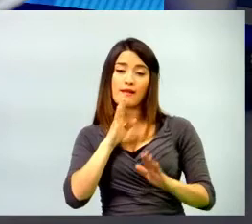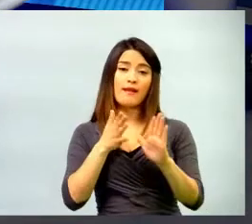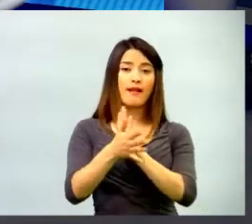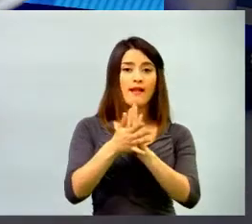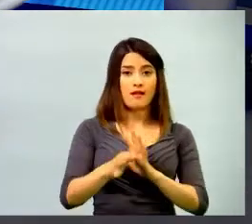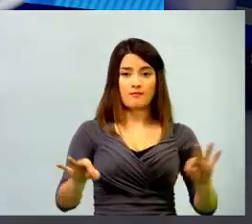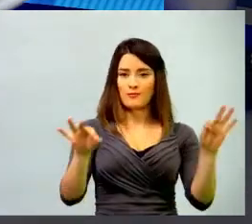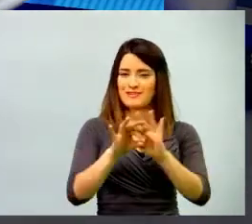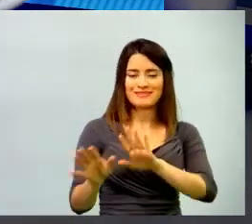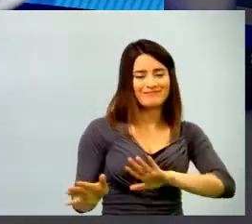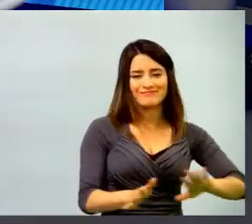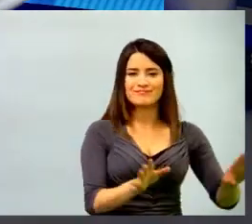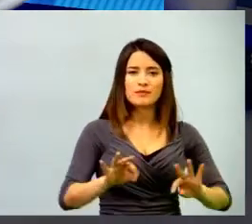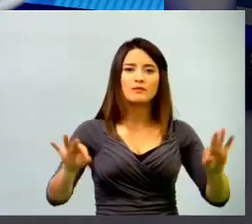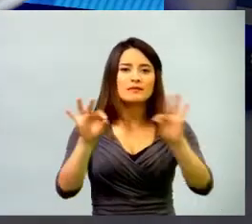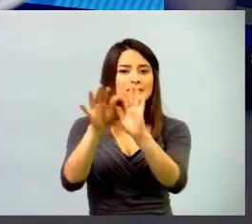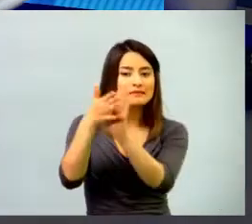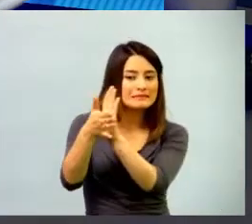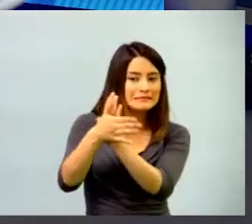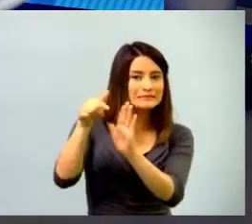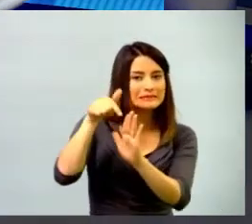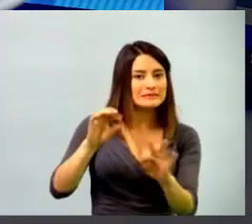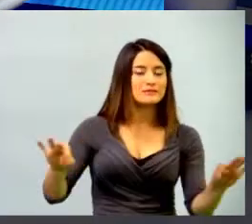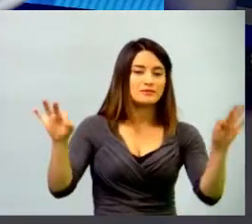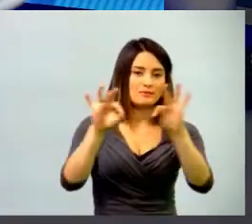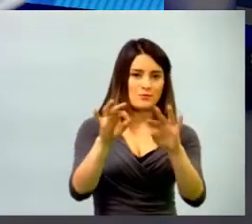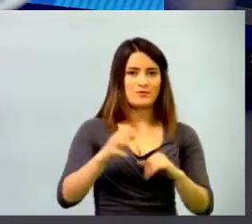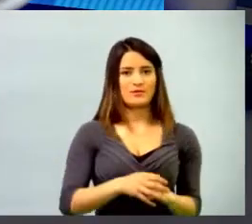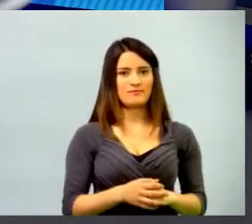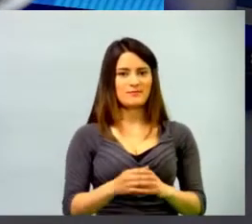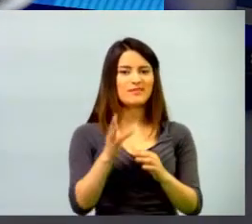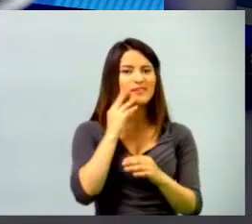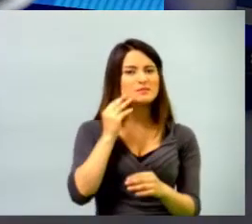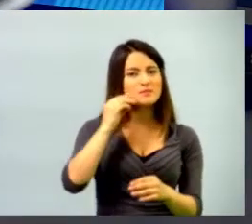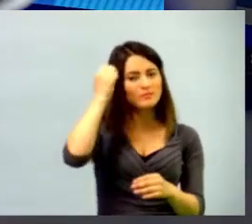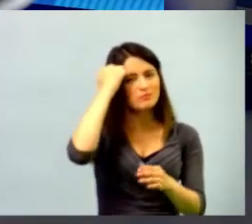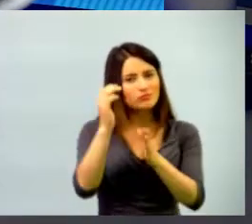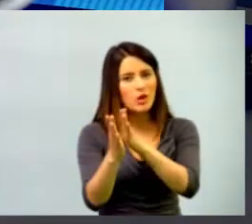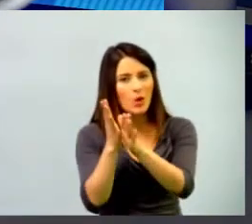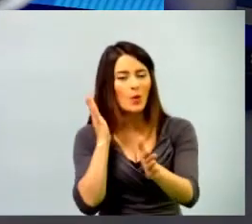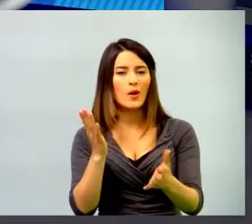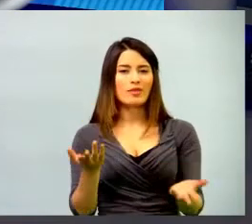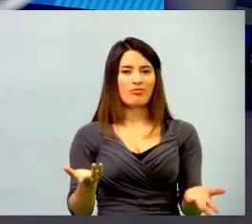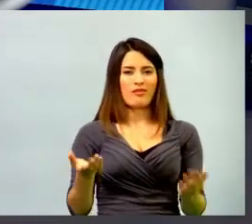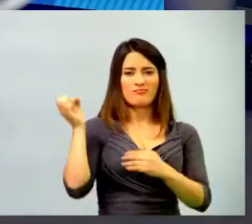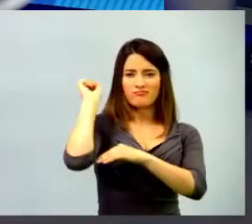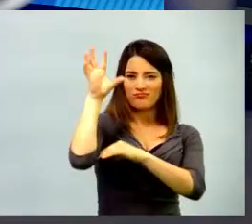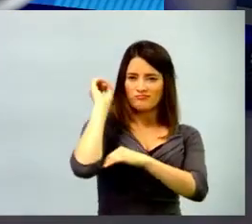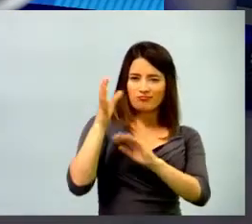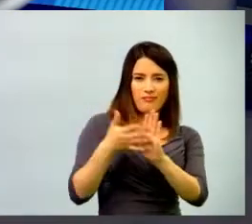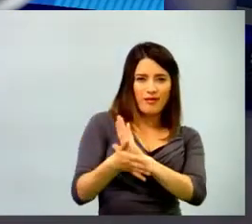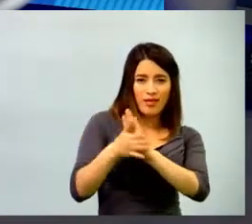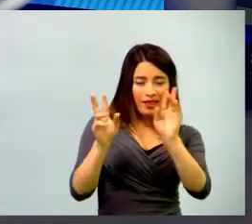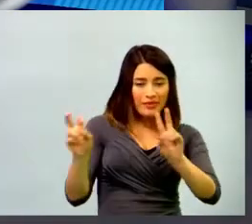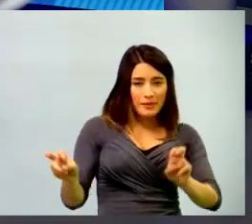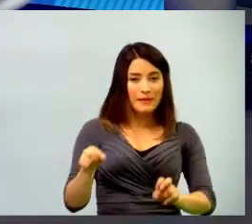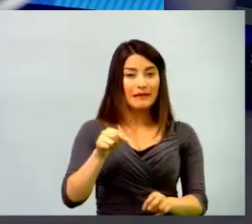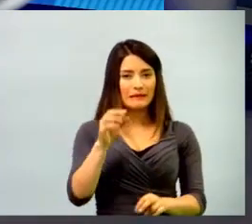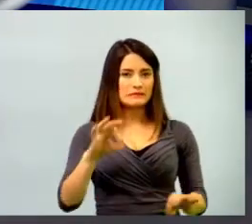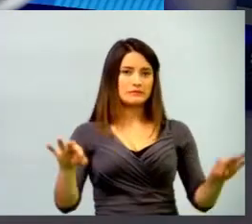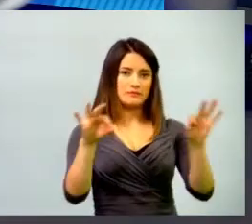nuestros docentes, y lo más importante es ver nuestras experiencias, y eso me hace muy orgullosa para seguir